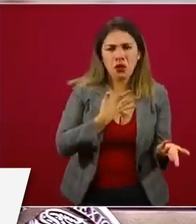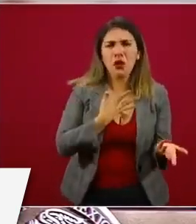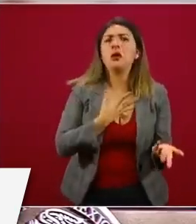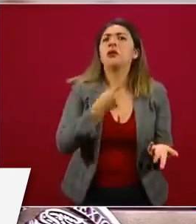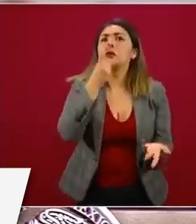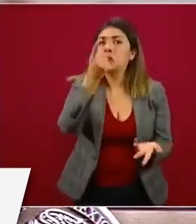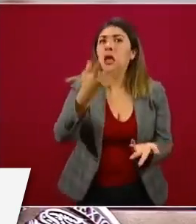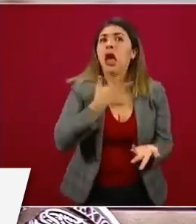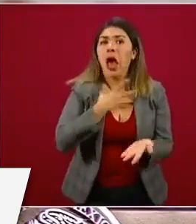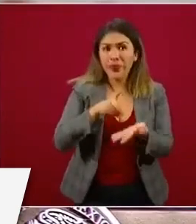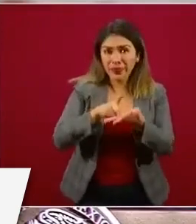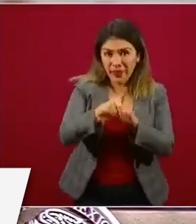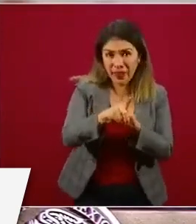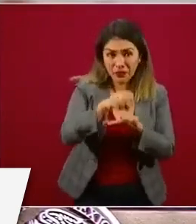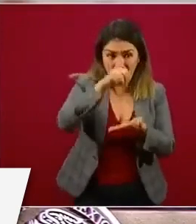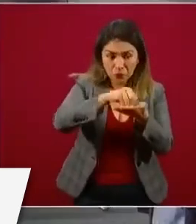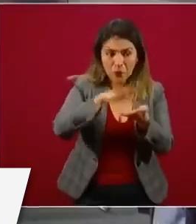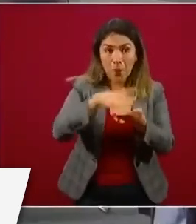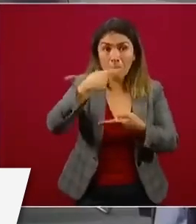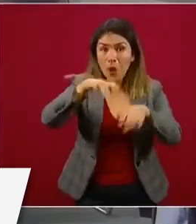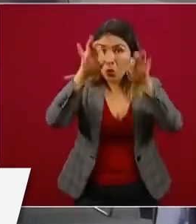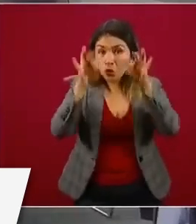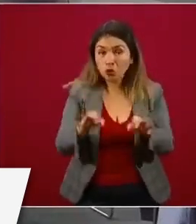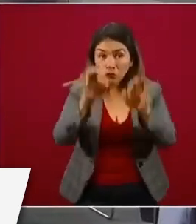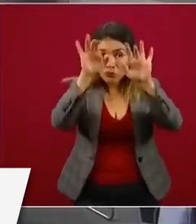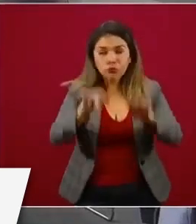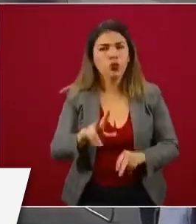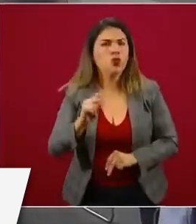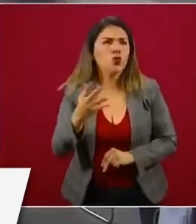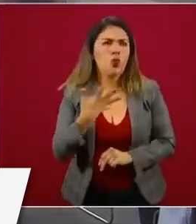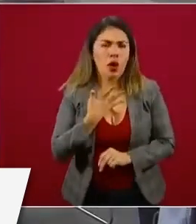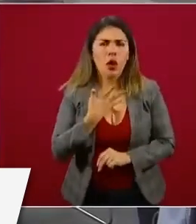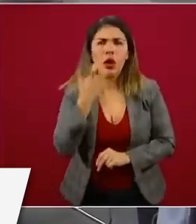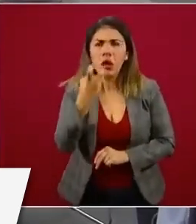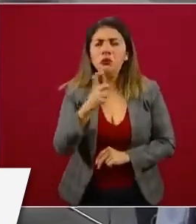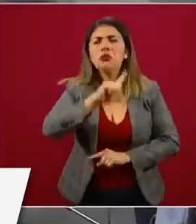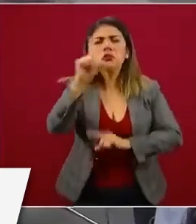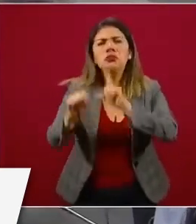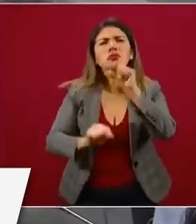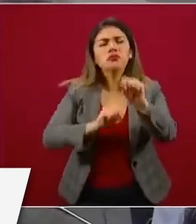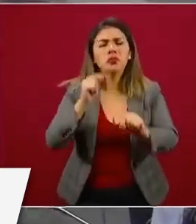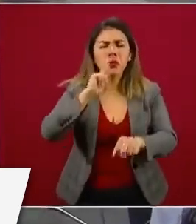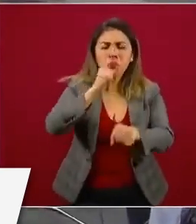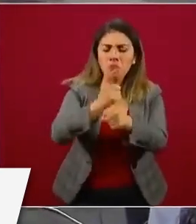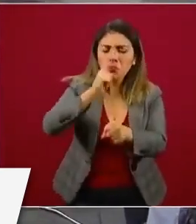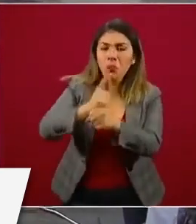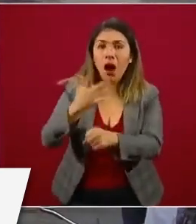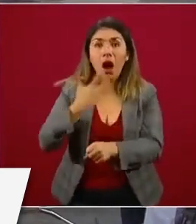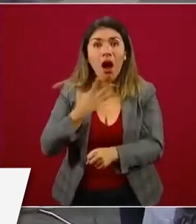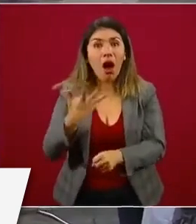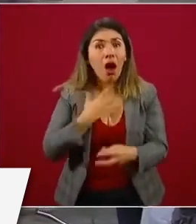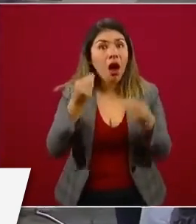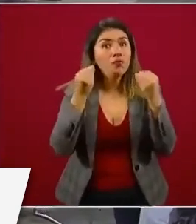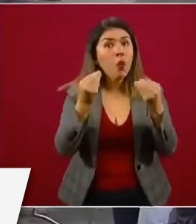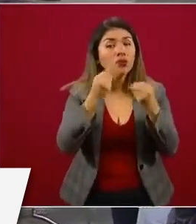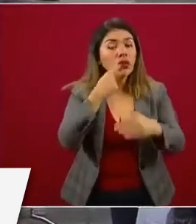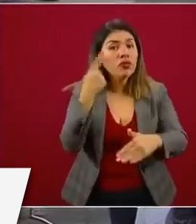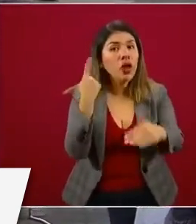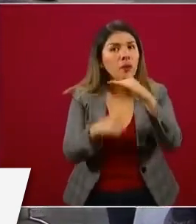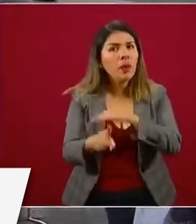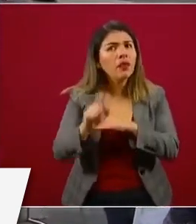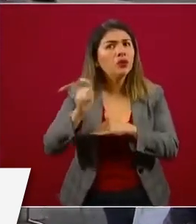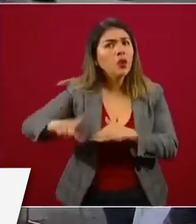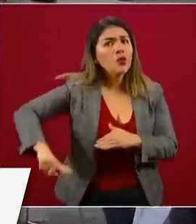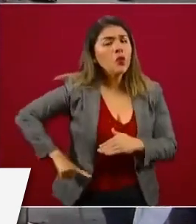tenemos un derecho había pero en los hechos no no existía y también fuimos descubriendo que había muchas demandas que se había perdido por parte del